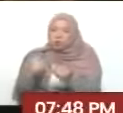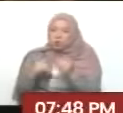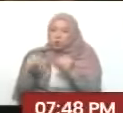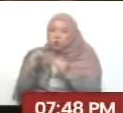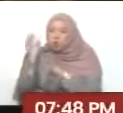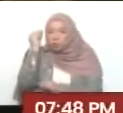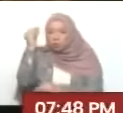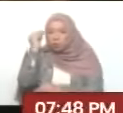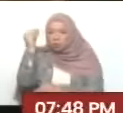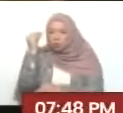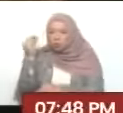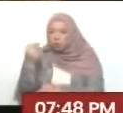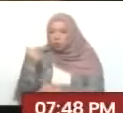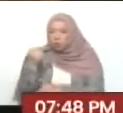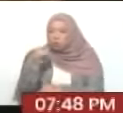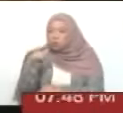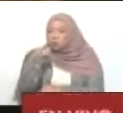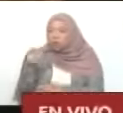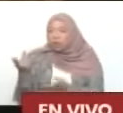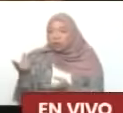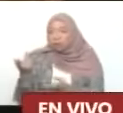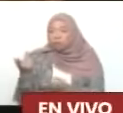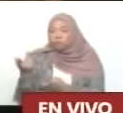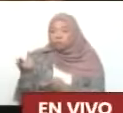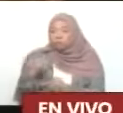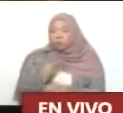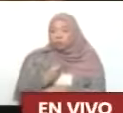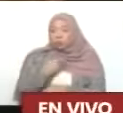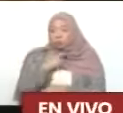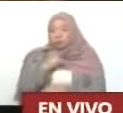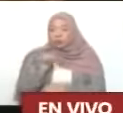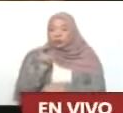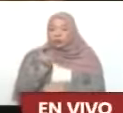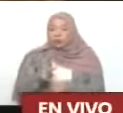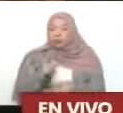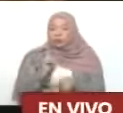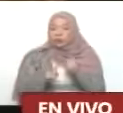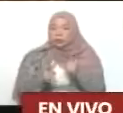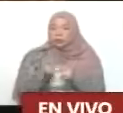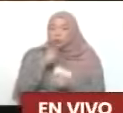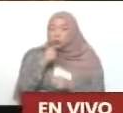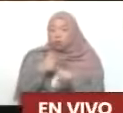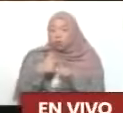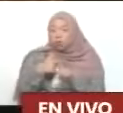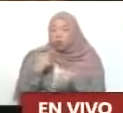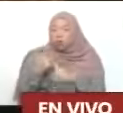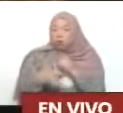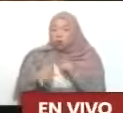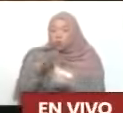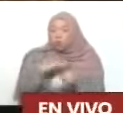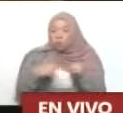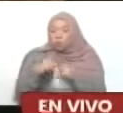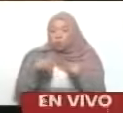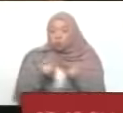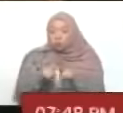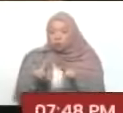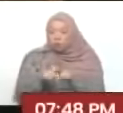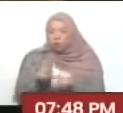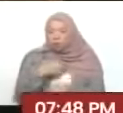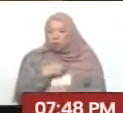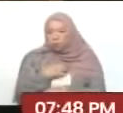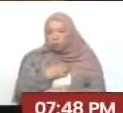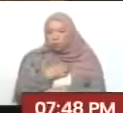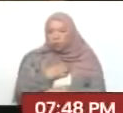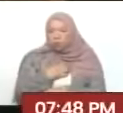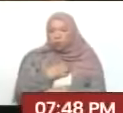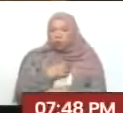pienso? Es decir, hay una interiorización de negar cualquier tipo de pensamiento crítico, no. Tenemos